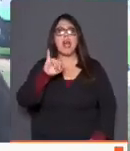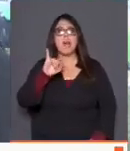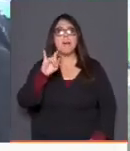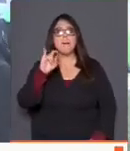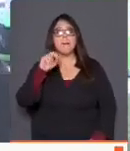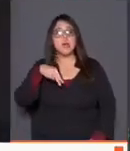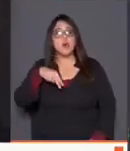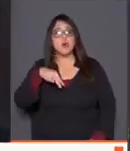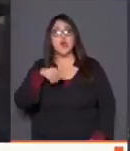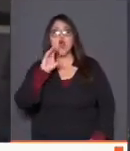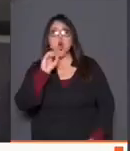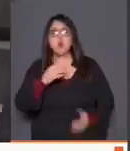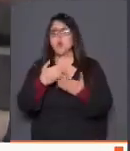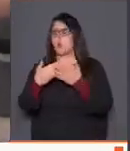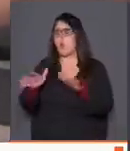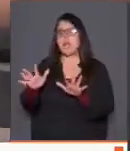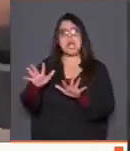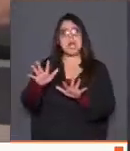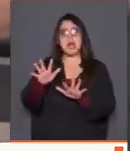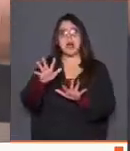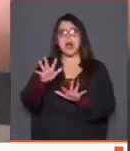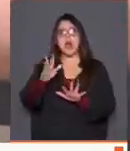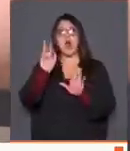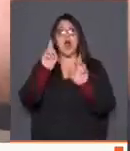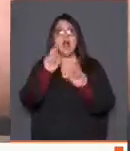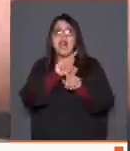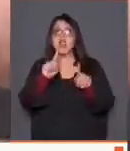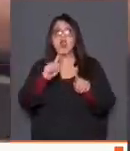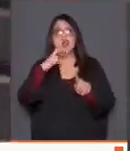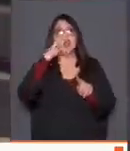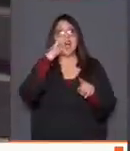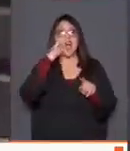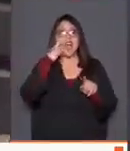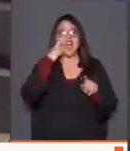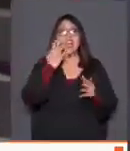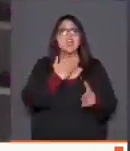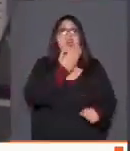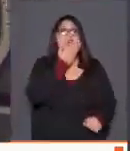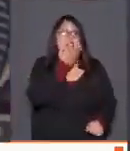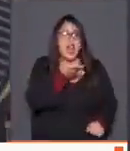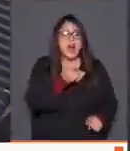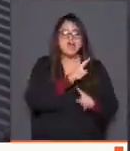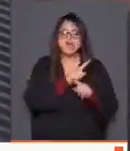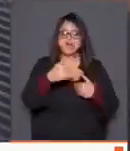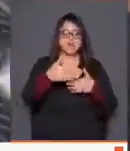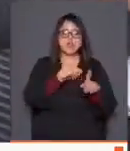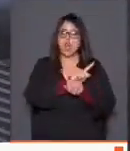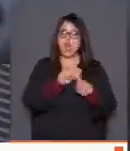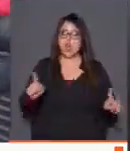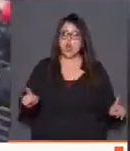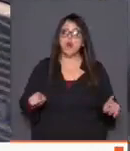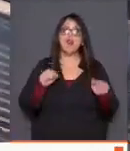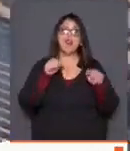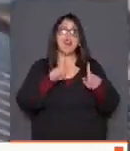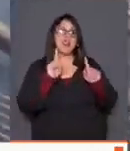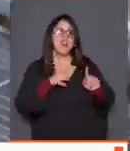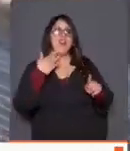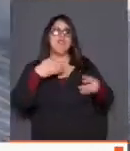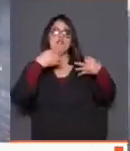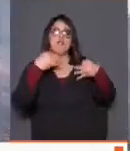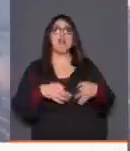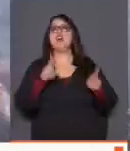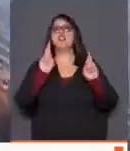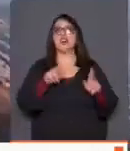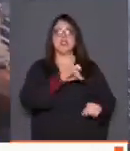carne en cualquier carnicería ojalá que no sea carne congelada es como lo primero que tienes que ver que sea lo más fresca y ojalá nacional